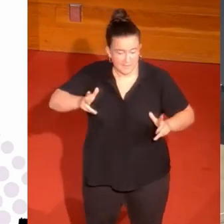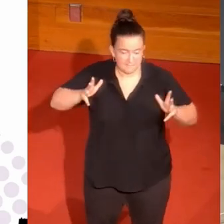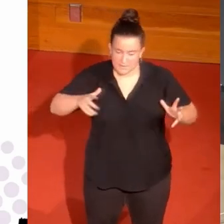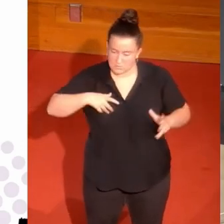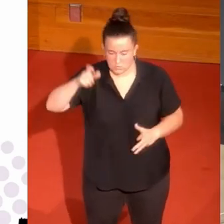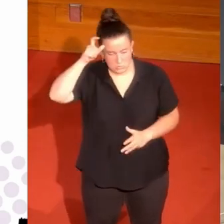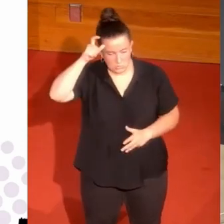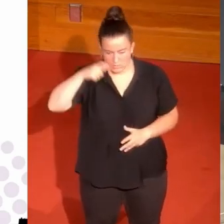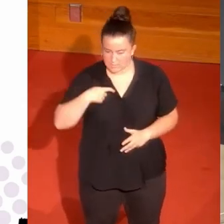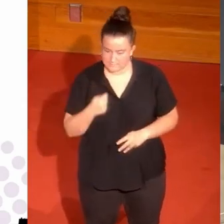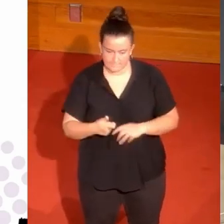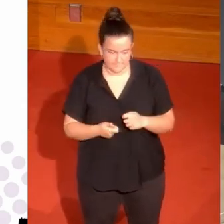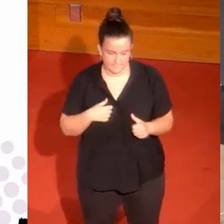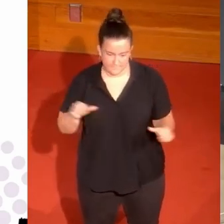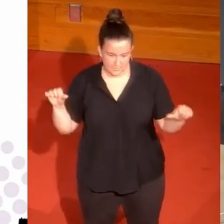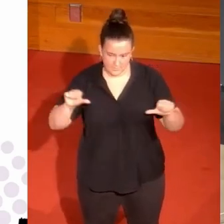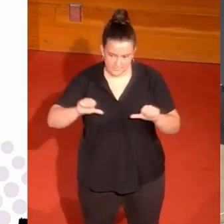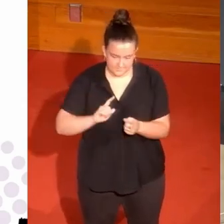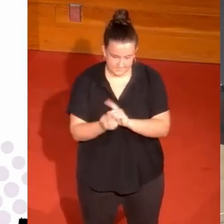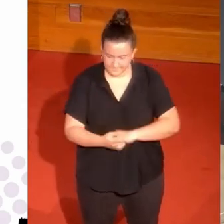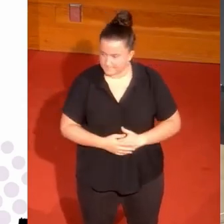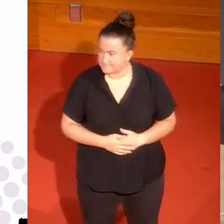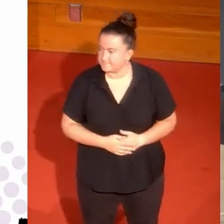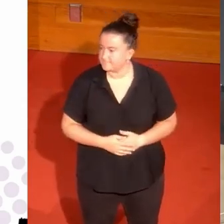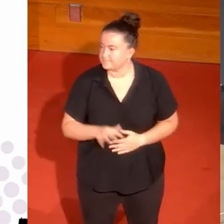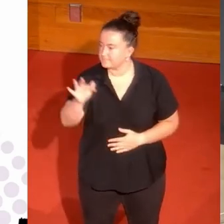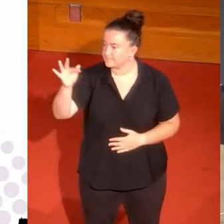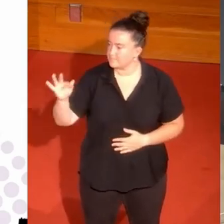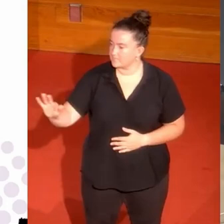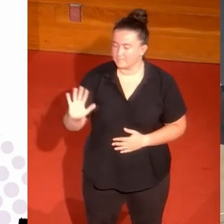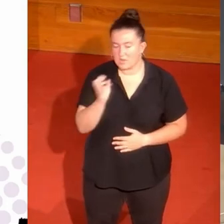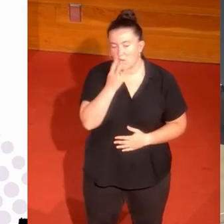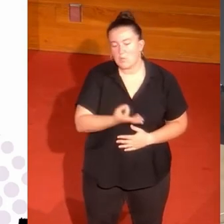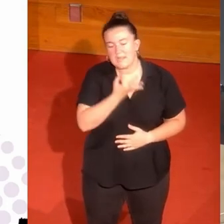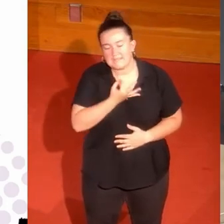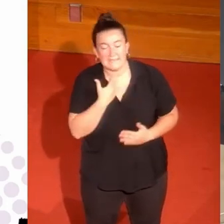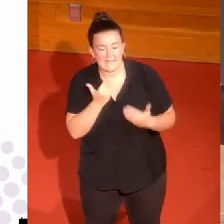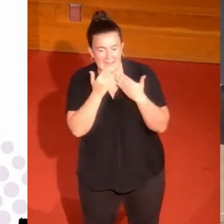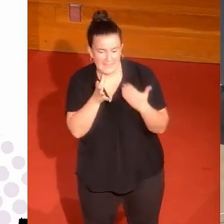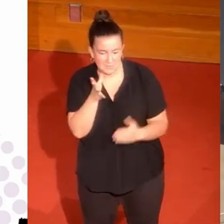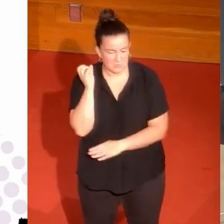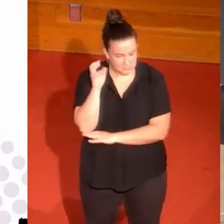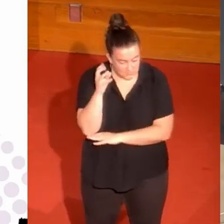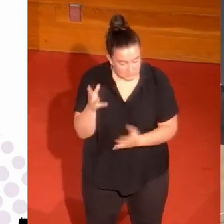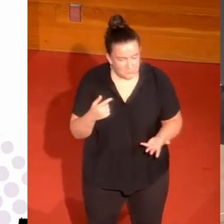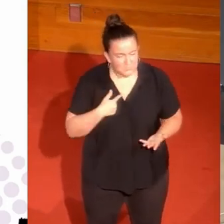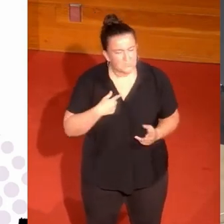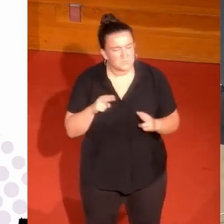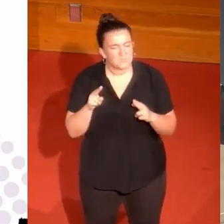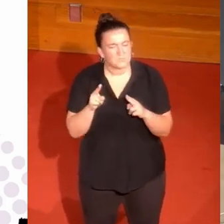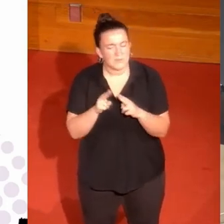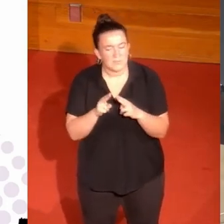el camino Hola buenas tardes Gracias por la conferencia y quería preguntarle qué opina O sea